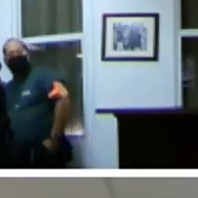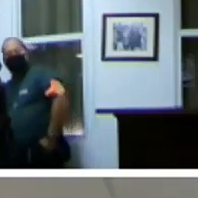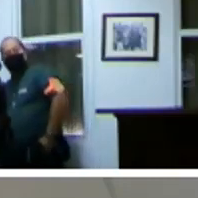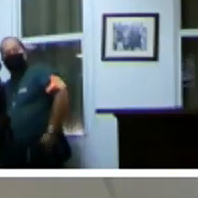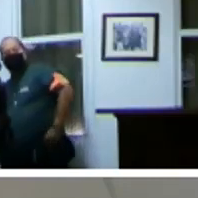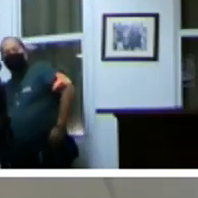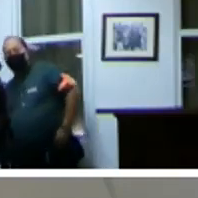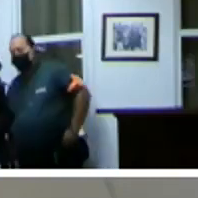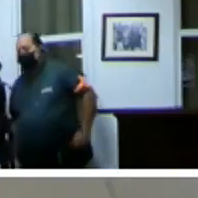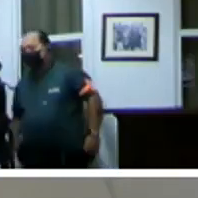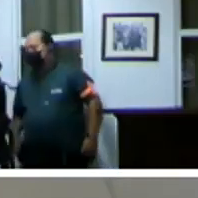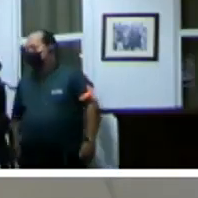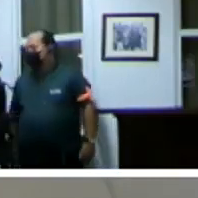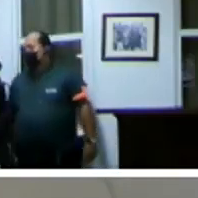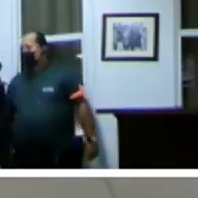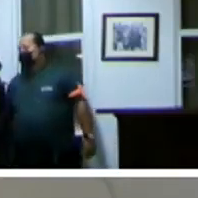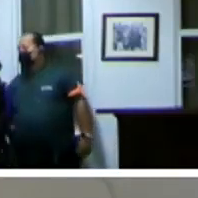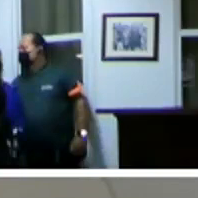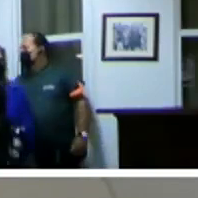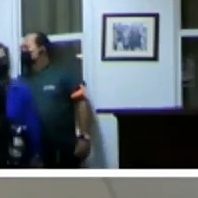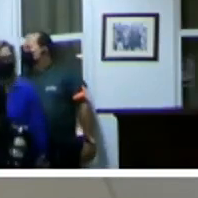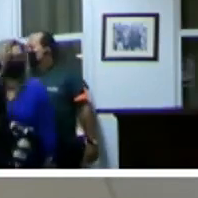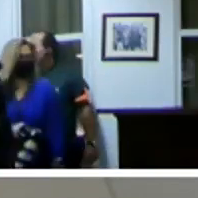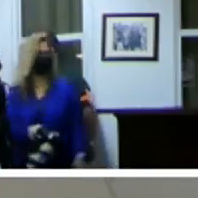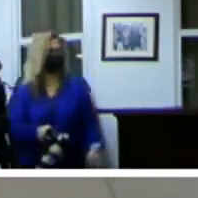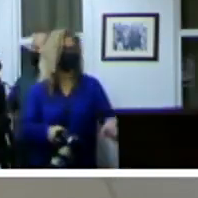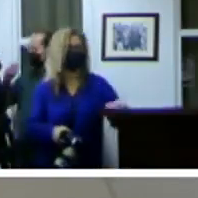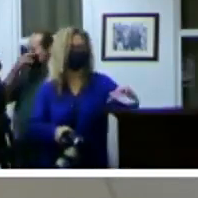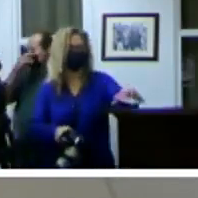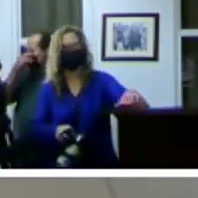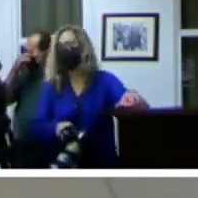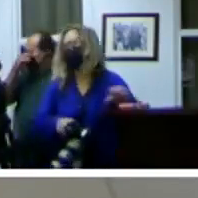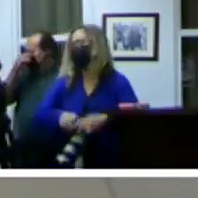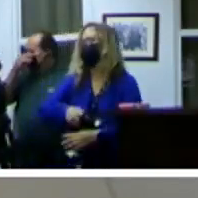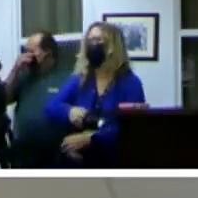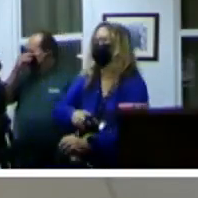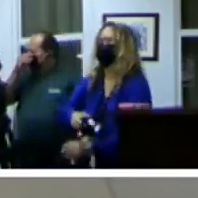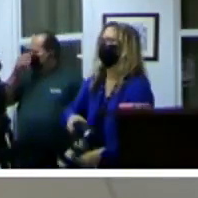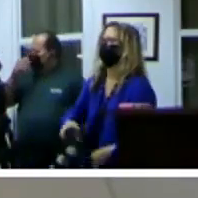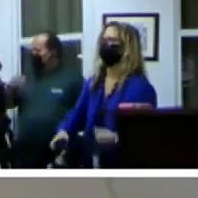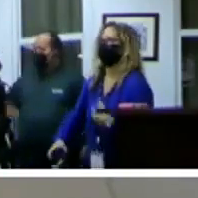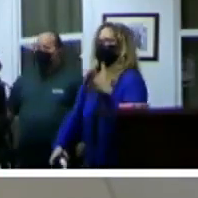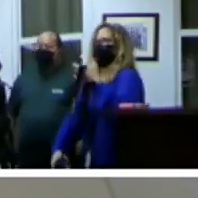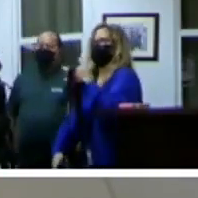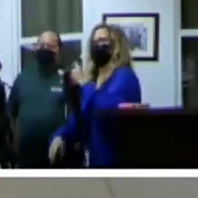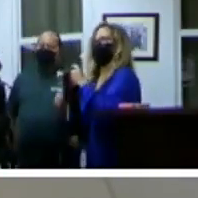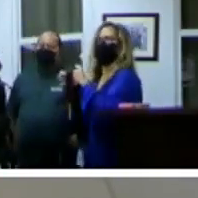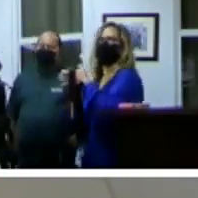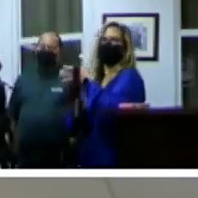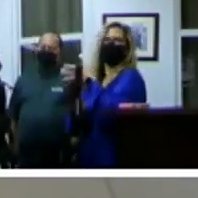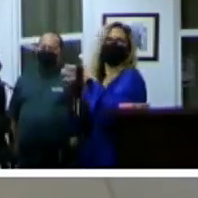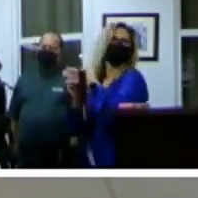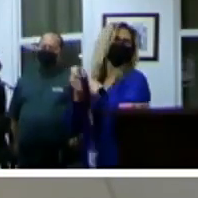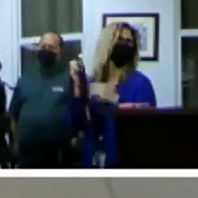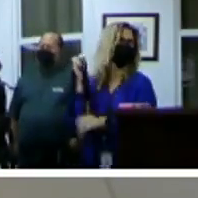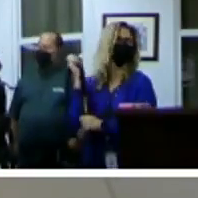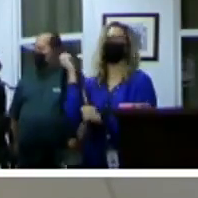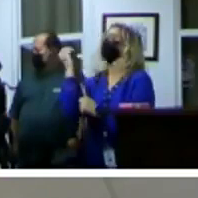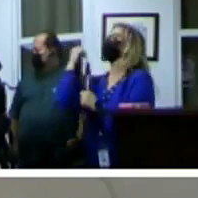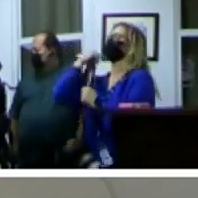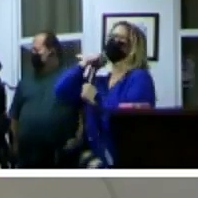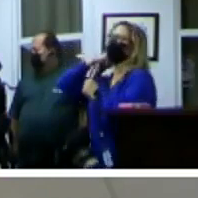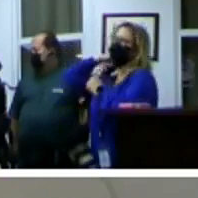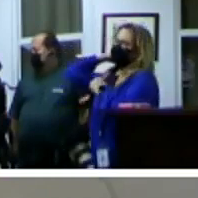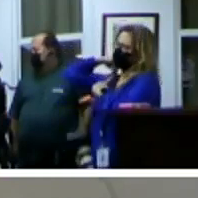esas plantas, ¿verdad?, pueden haber accidentes, pueden haber cosas, pero que en términos generales, a menos que ocurra algo